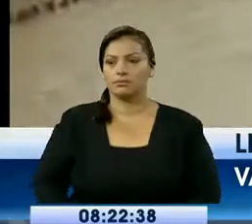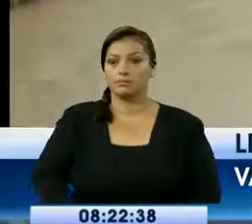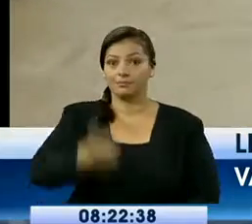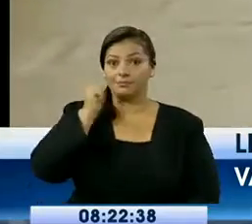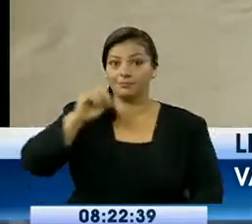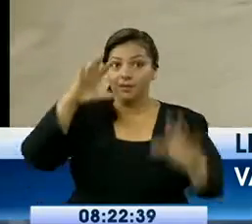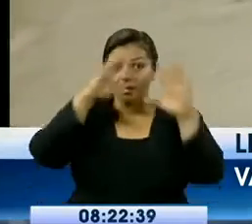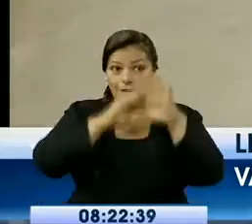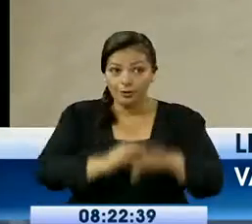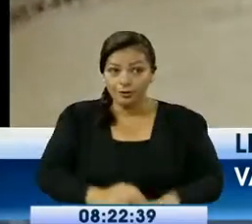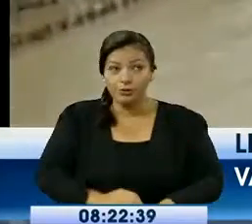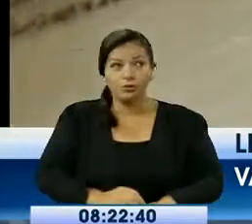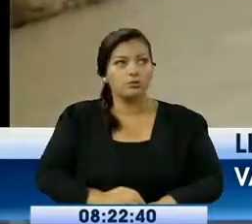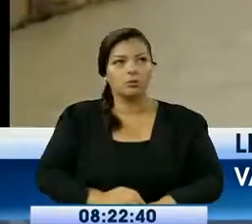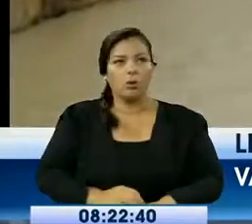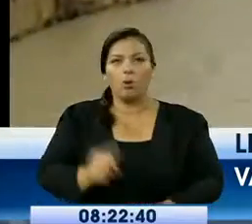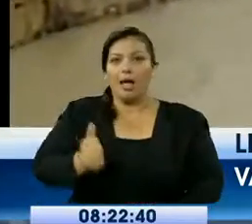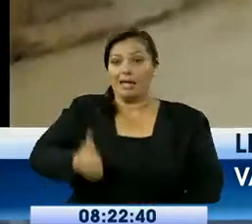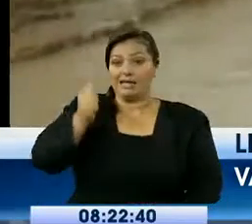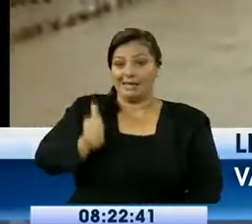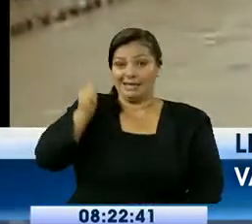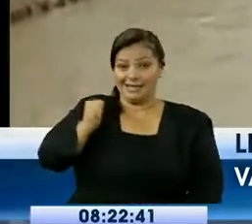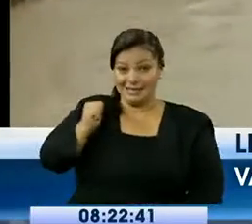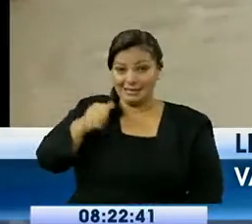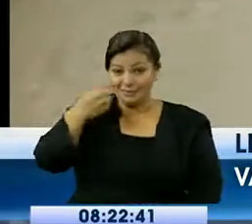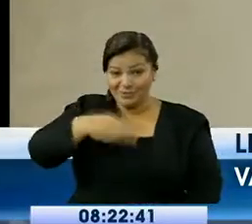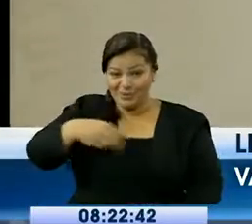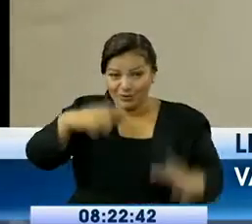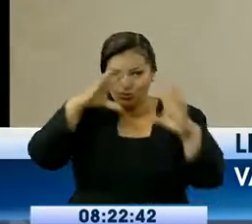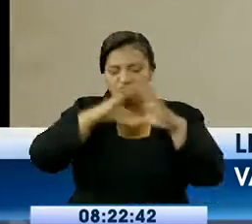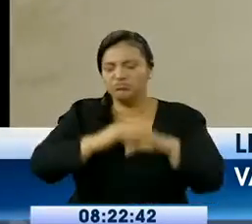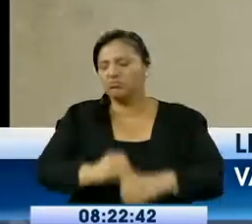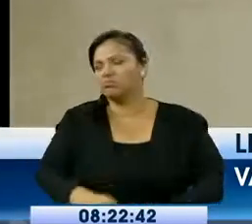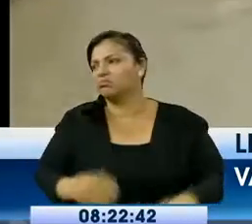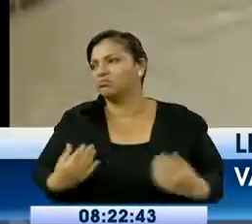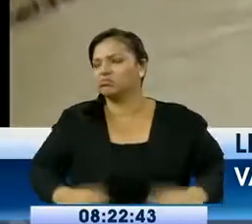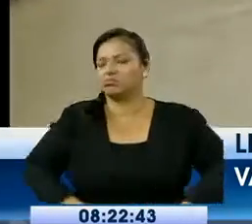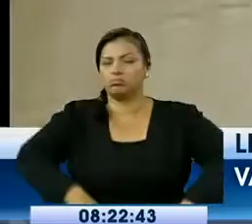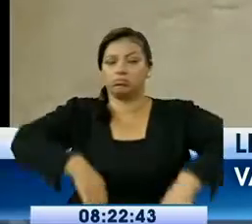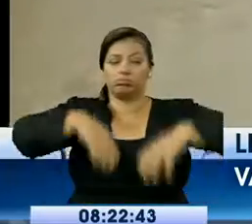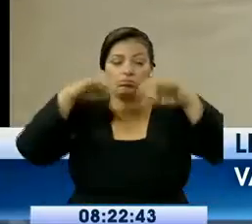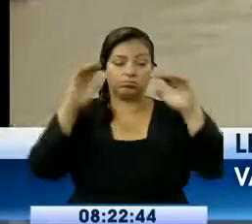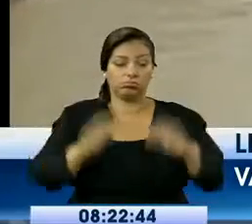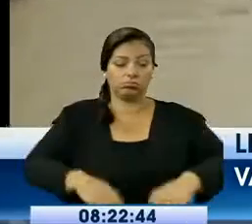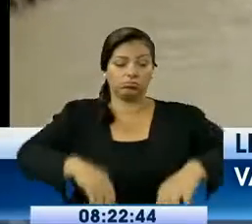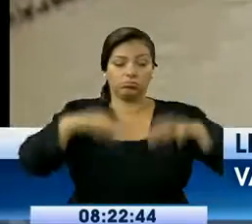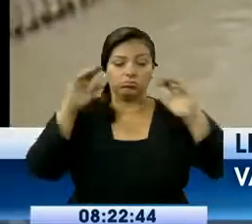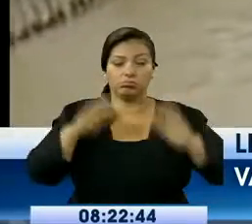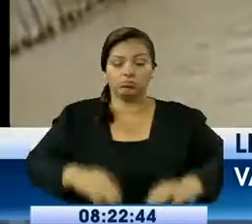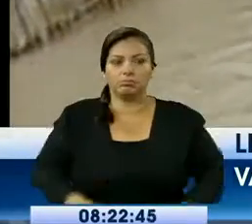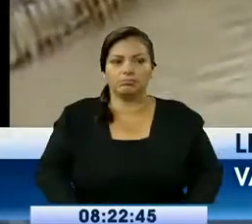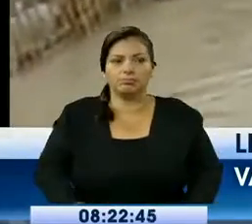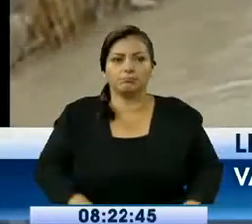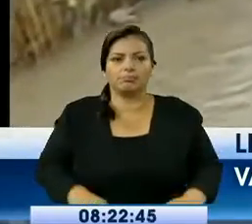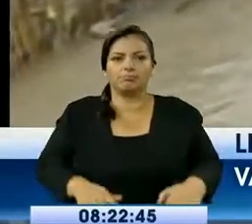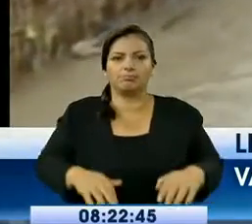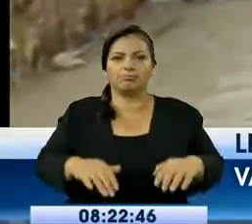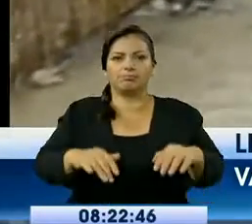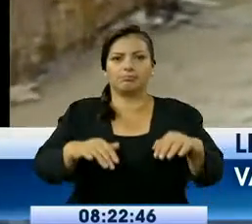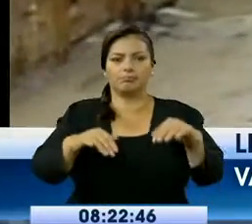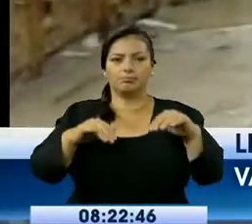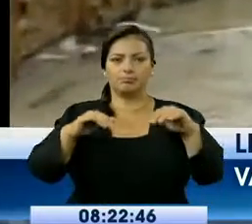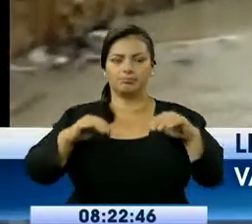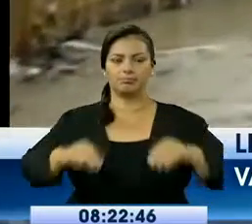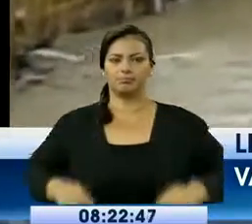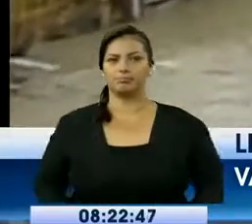anoche no, anteayer en la noche. O sea, el miércoles. Sí, el miércoles, sí. ¿Cómo estaba esto el miércoles que llovió fuerte por acá? Entonces nosotros venimos ahí como